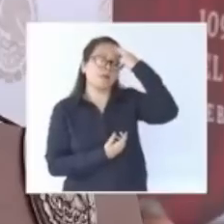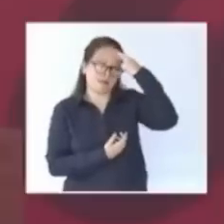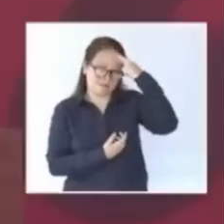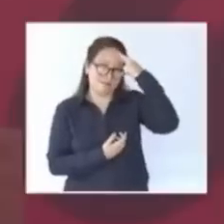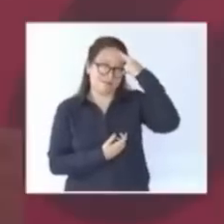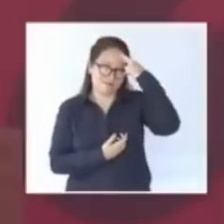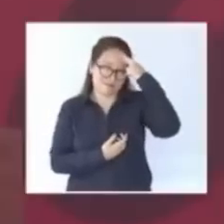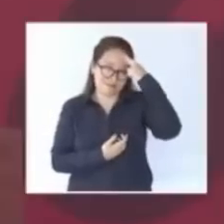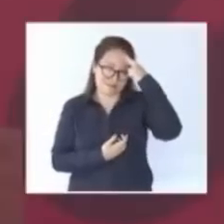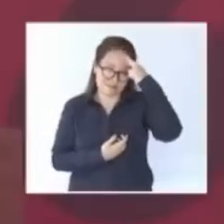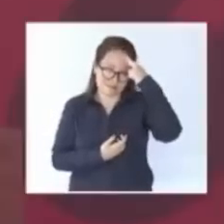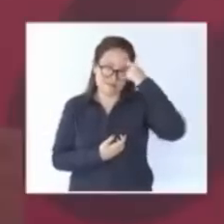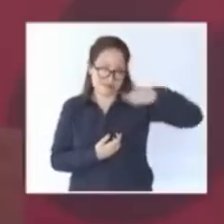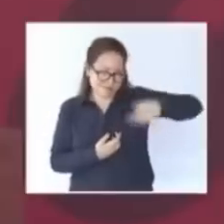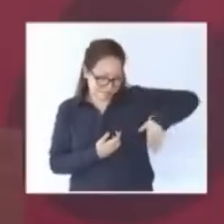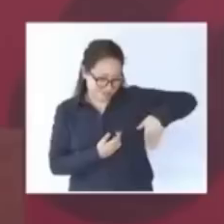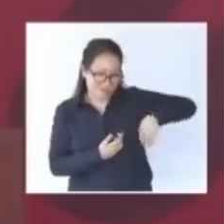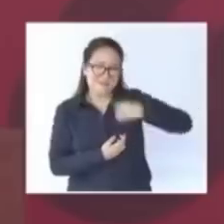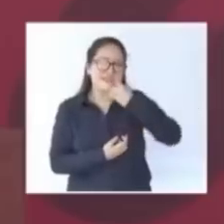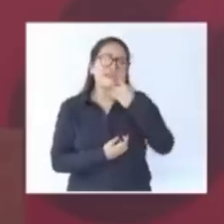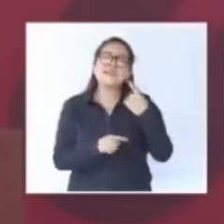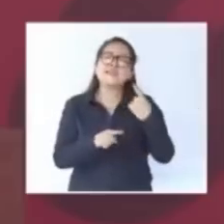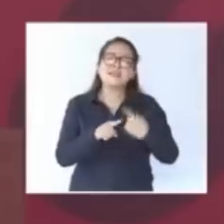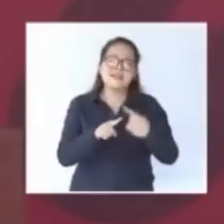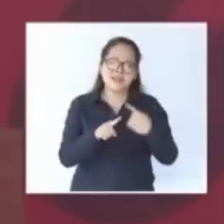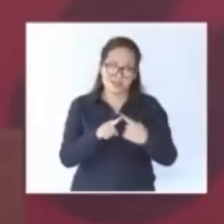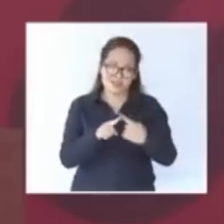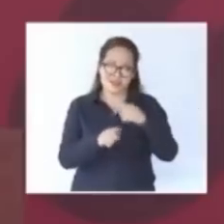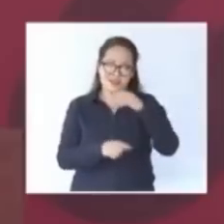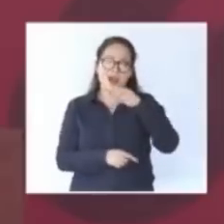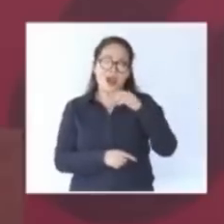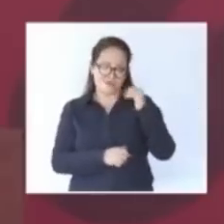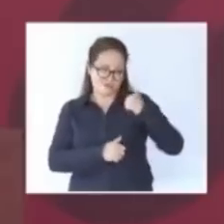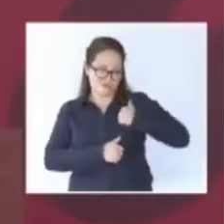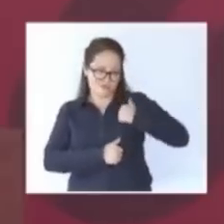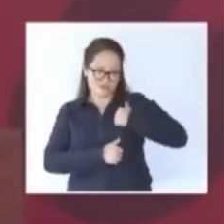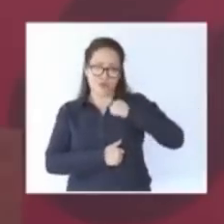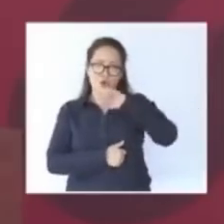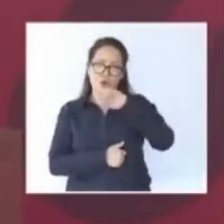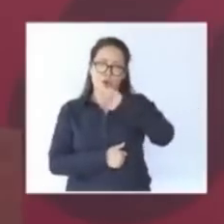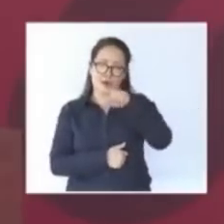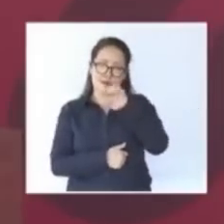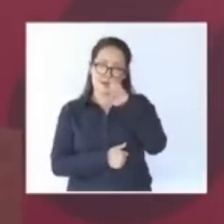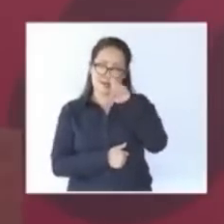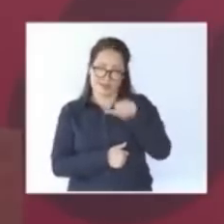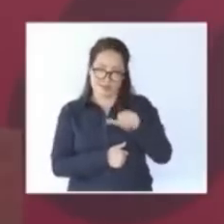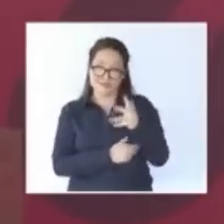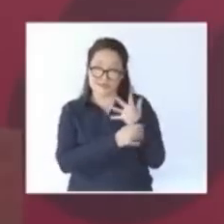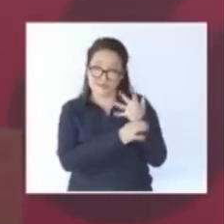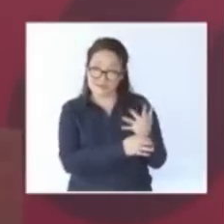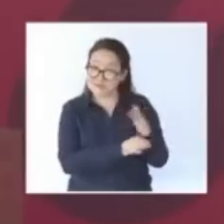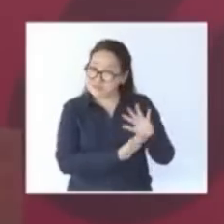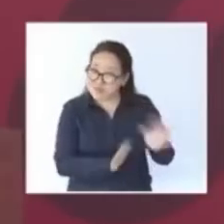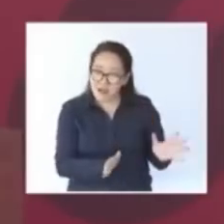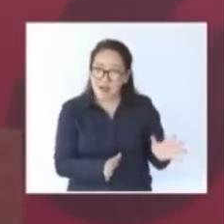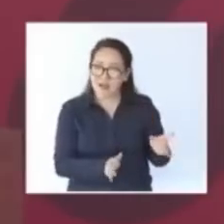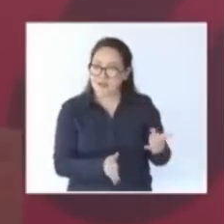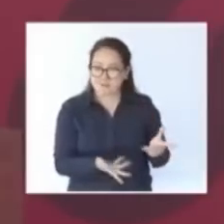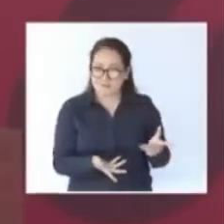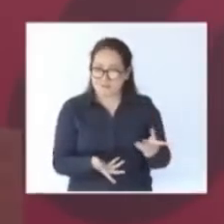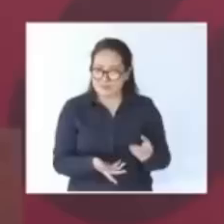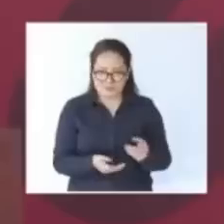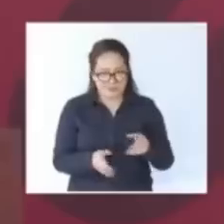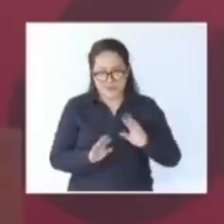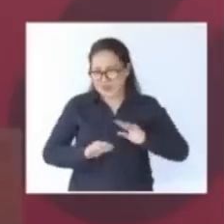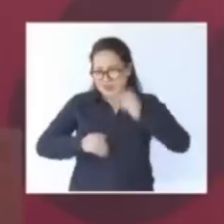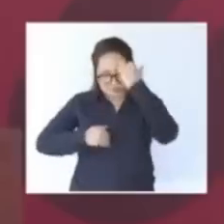mencionó el almirante Ojeda, son otros tiempos. México tiene